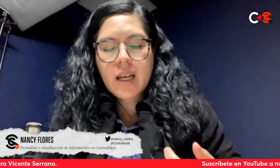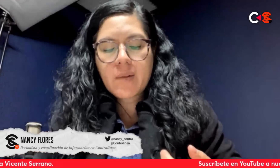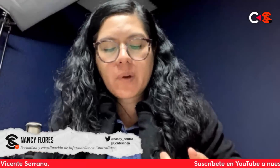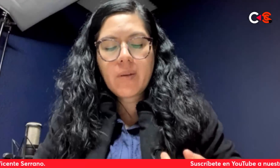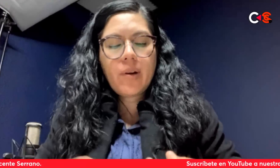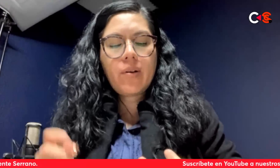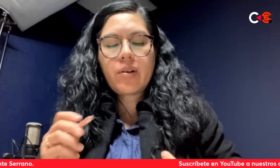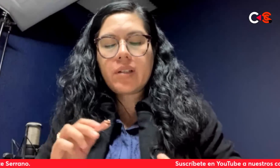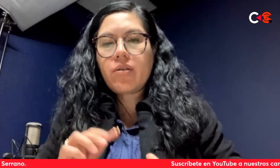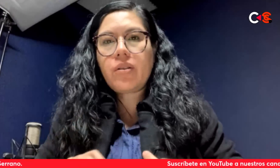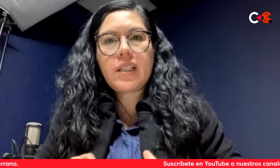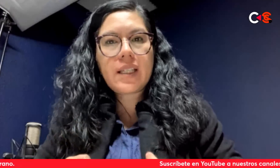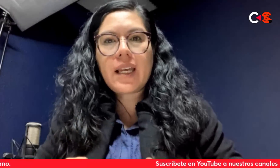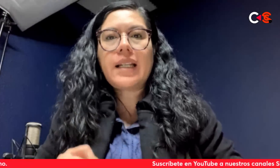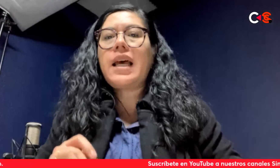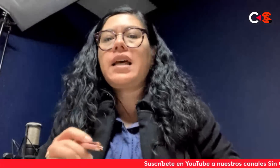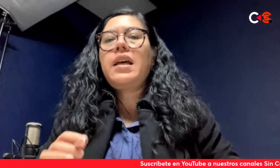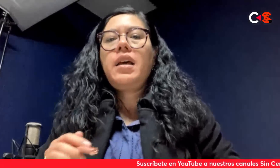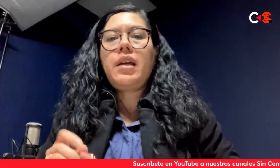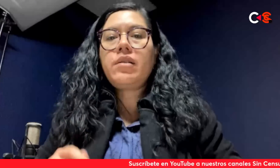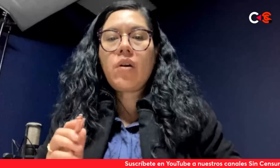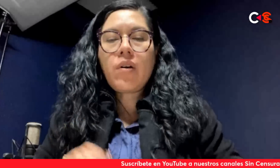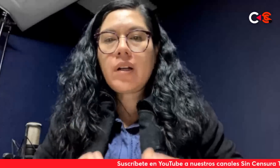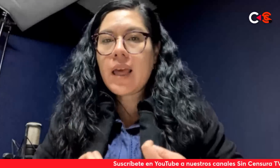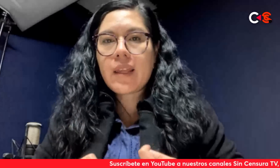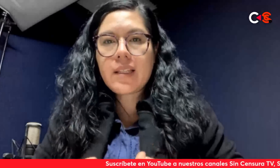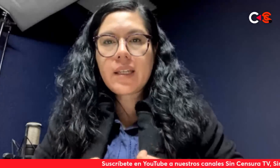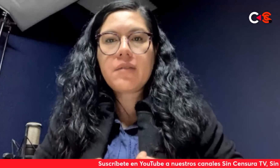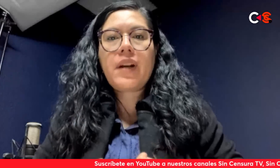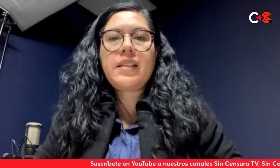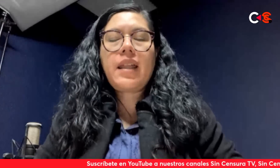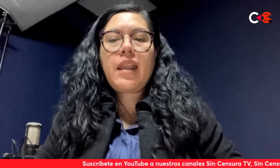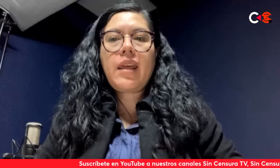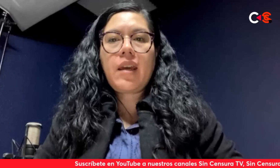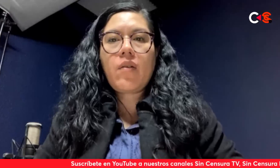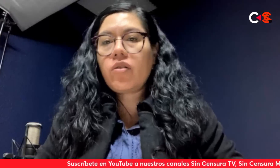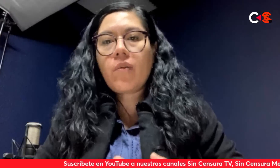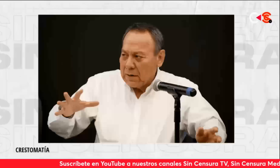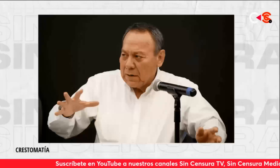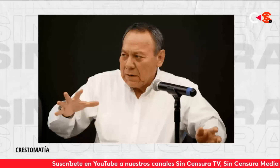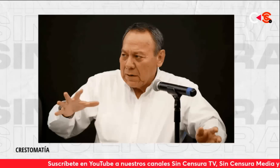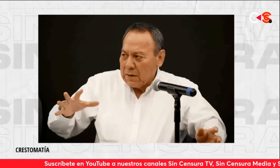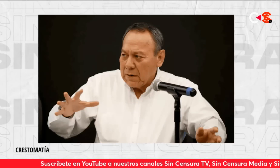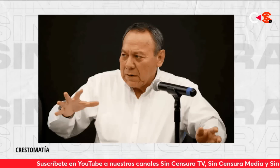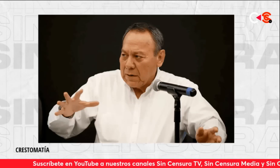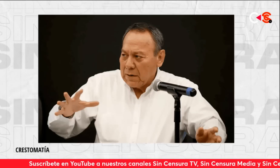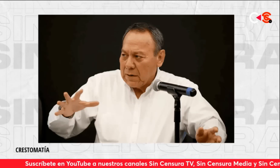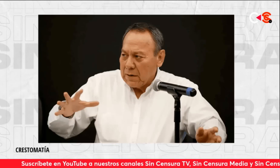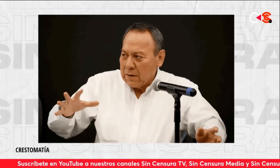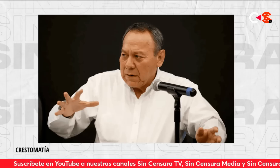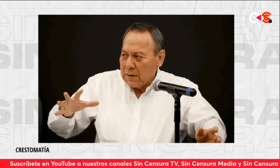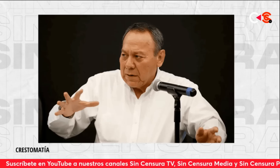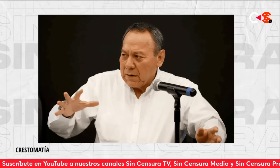cercanos al pueblo, ni son de izquierda, son la derecha disfrazada de otro partido, pero al final